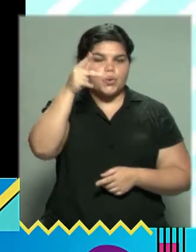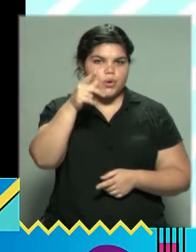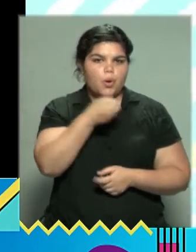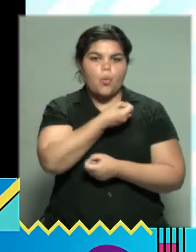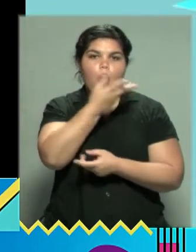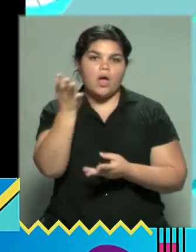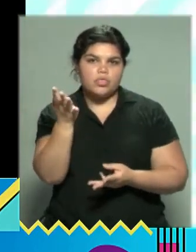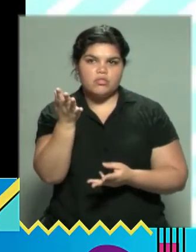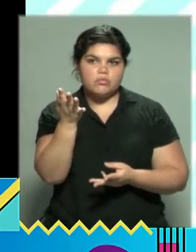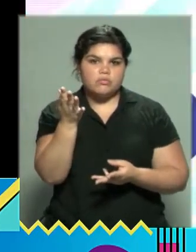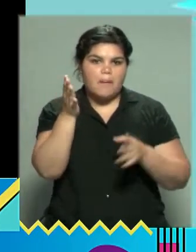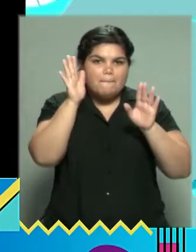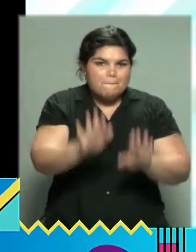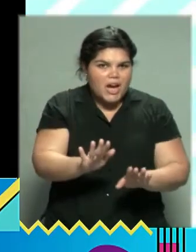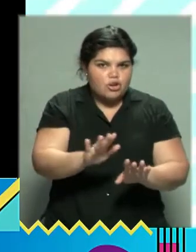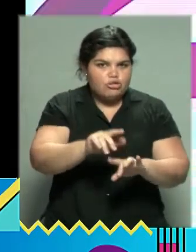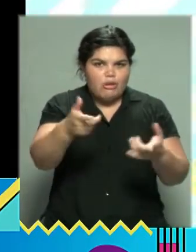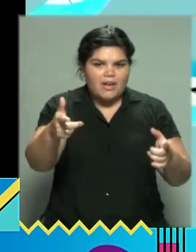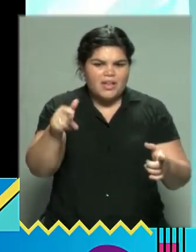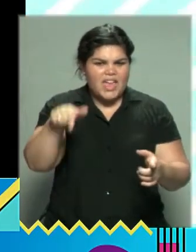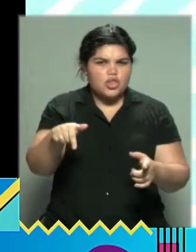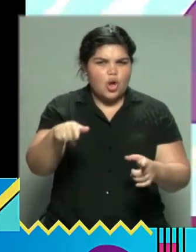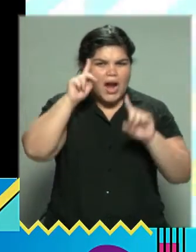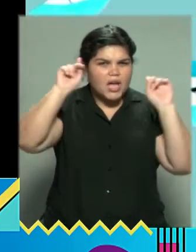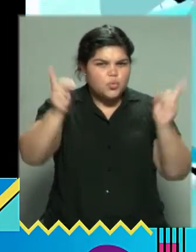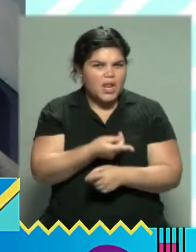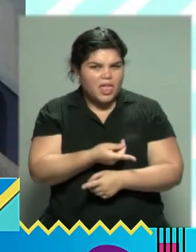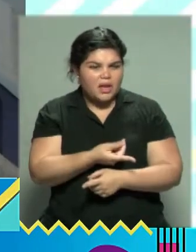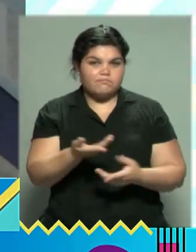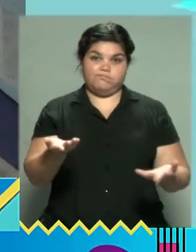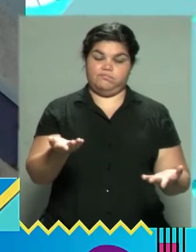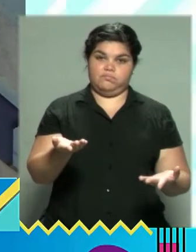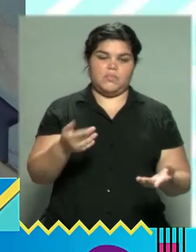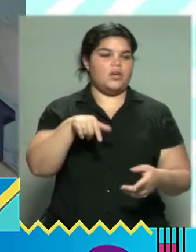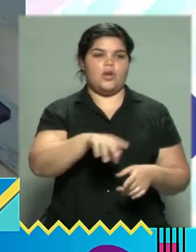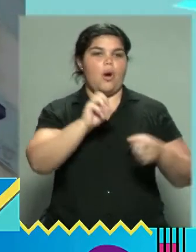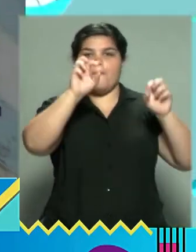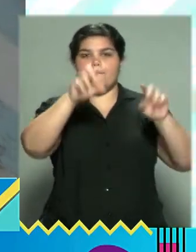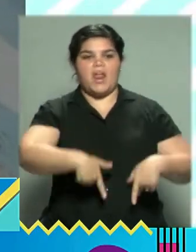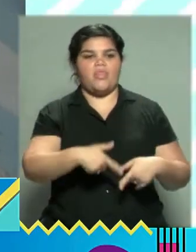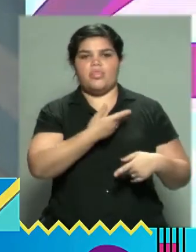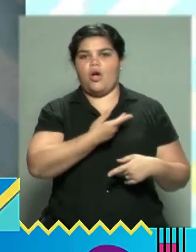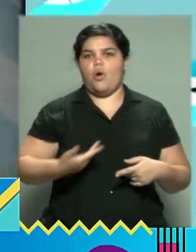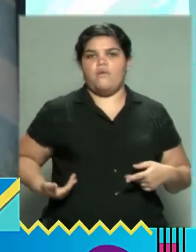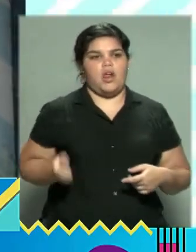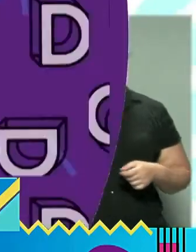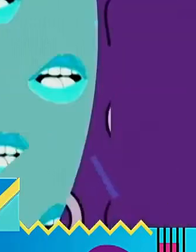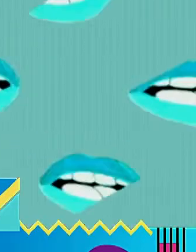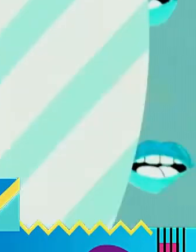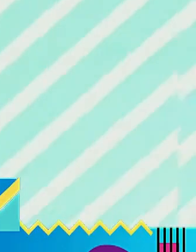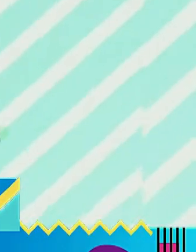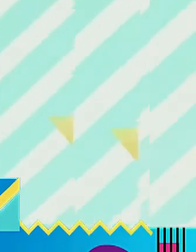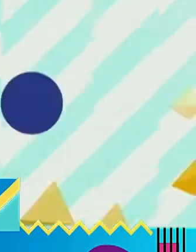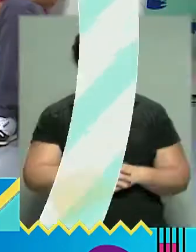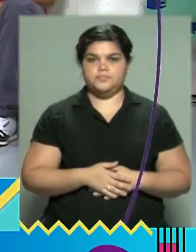ninguno. ¿Y esto es una coincidencia? Digo, no, y que tiene que ver con la política de gobierno que aplica cada uno. Si vos le aplicas justa a los